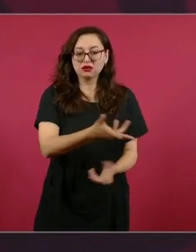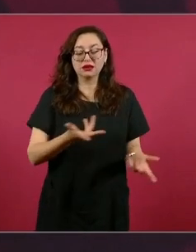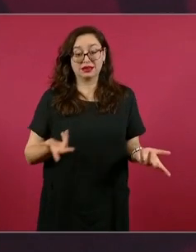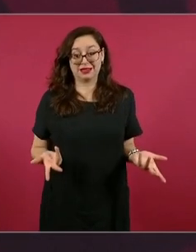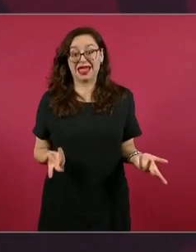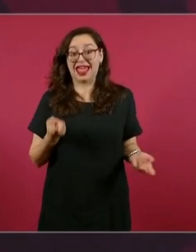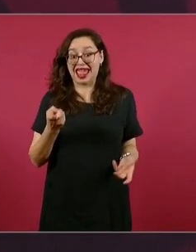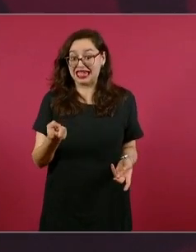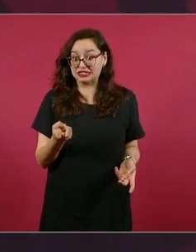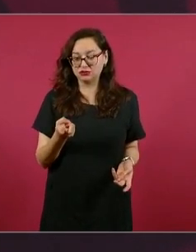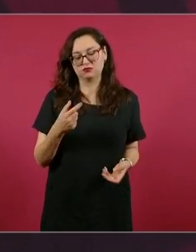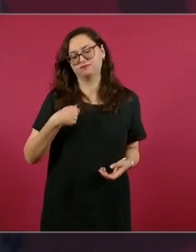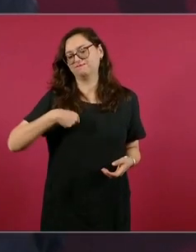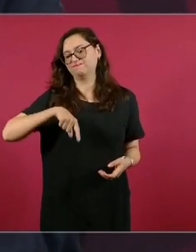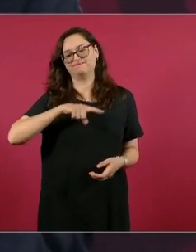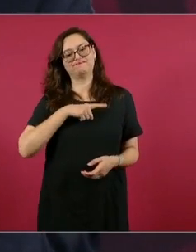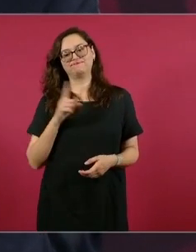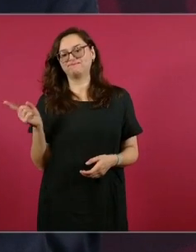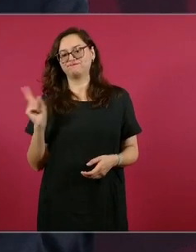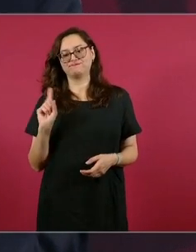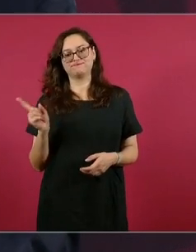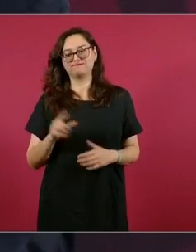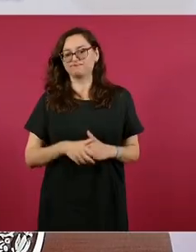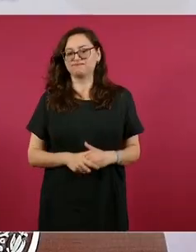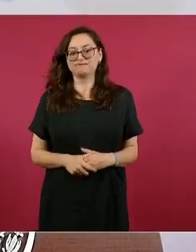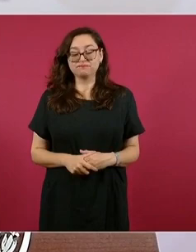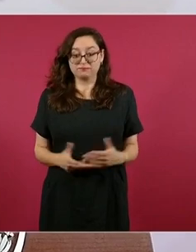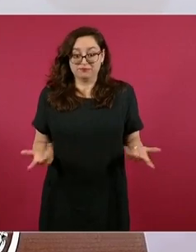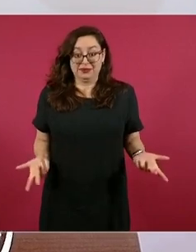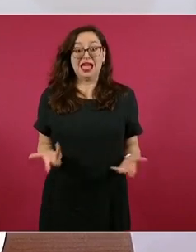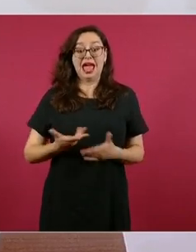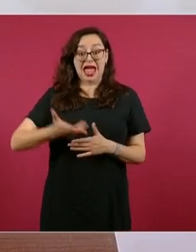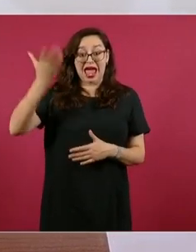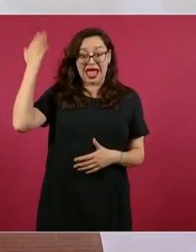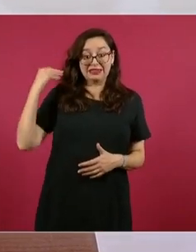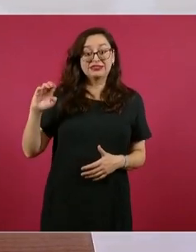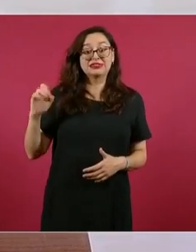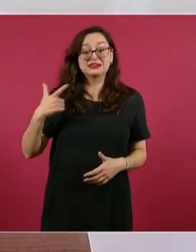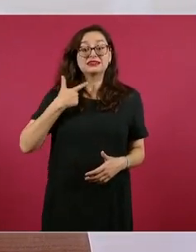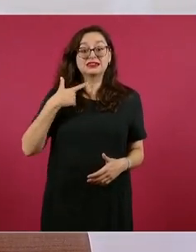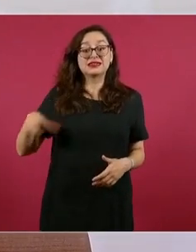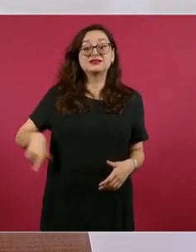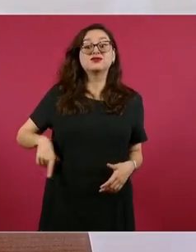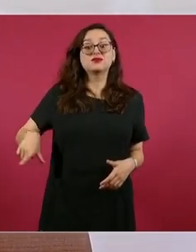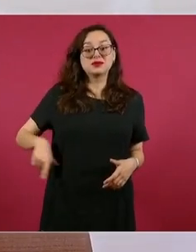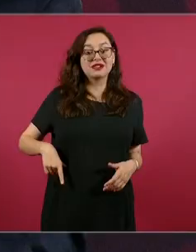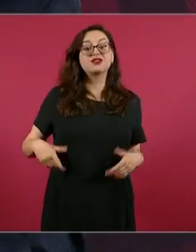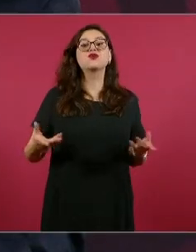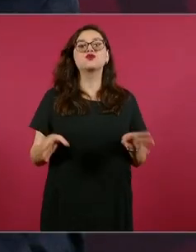no era así tan fácil. A nosotros nos tocó, nosotros tuvimos